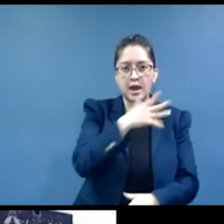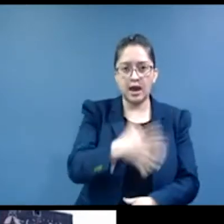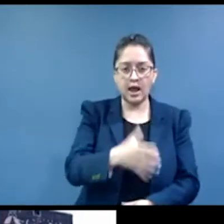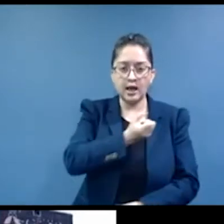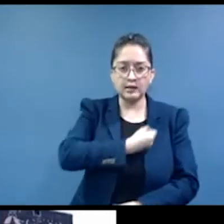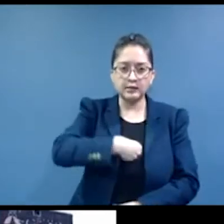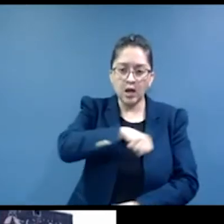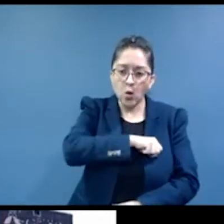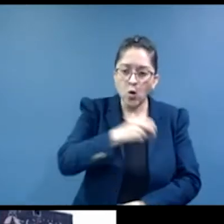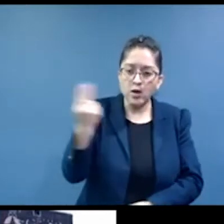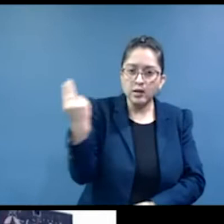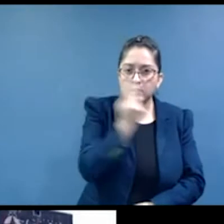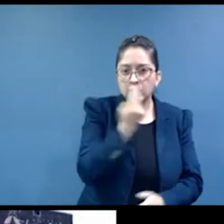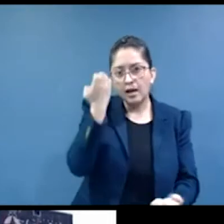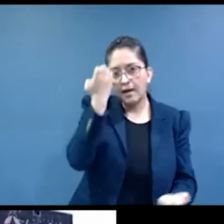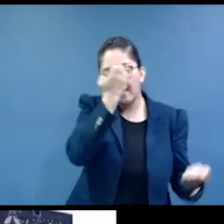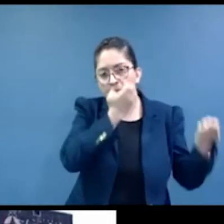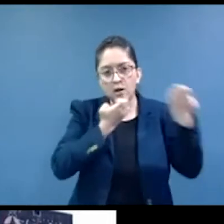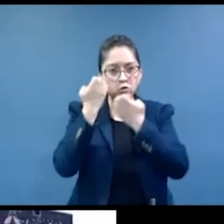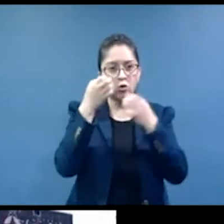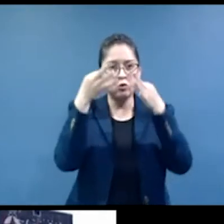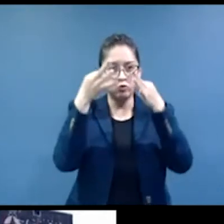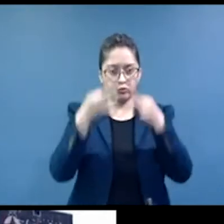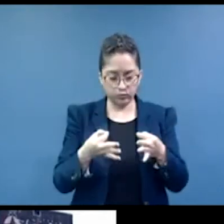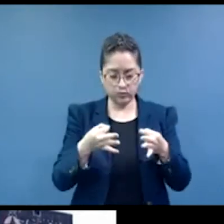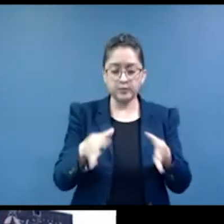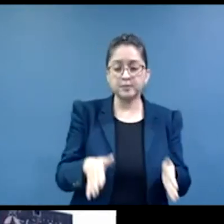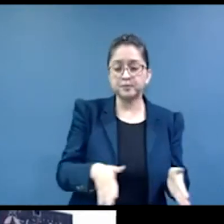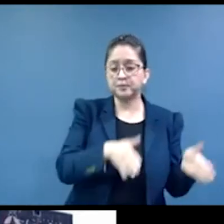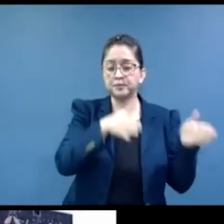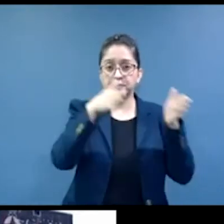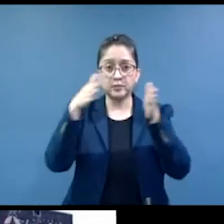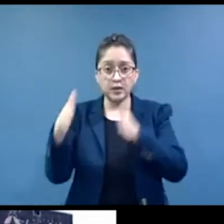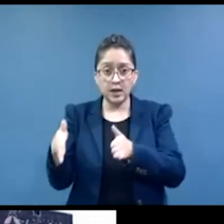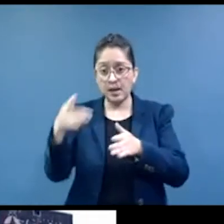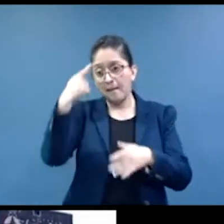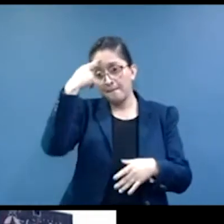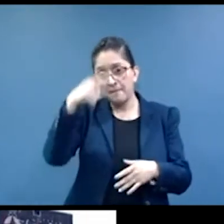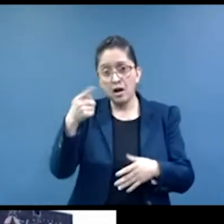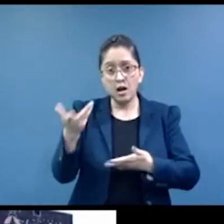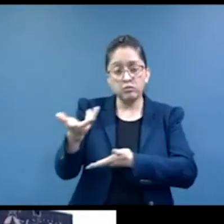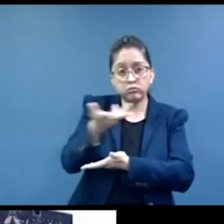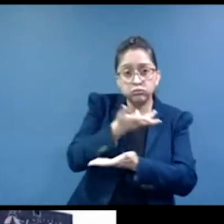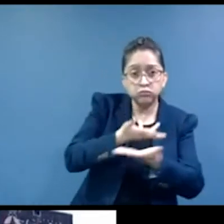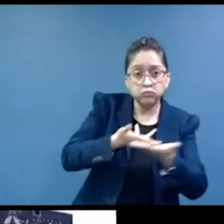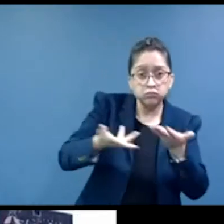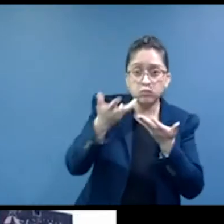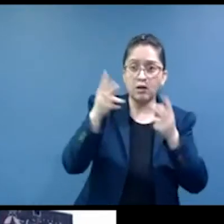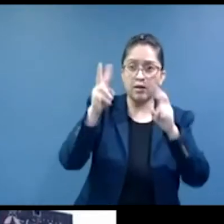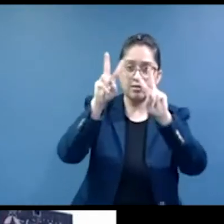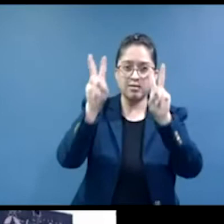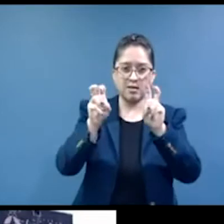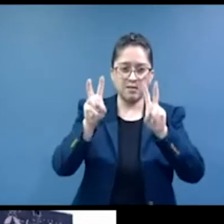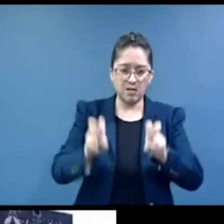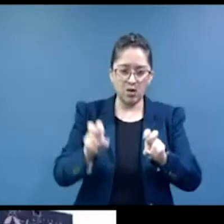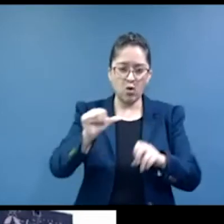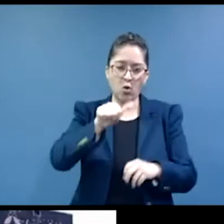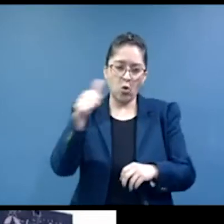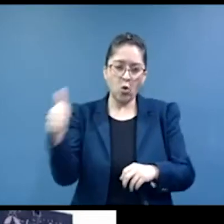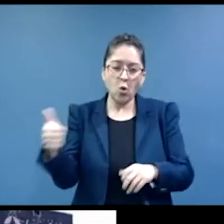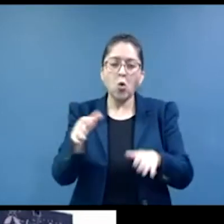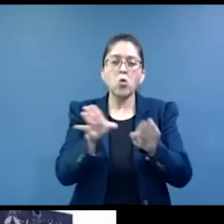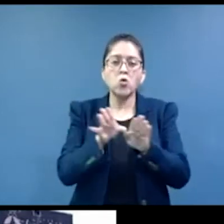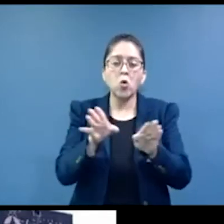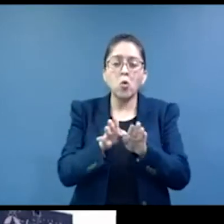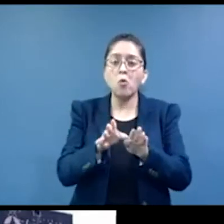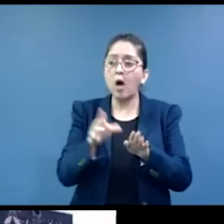regulación. Por otra parte, los servicios de planificación familiar, que incluyen, entre otros, también el tratamiento de